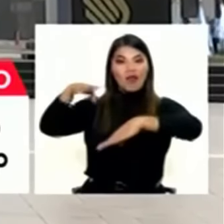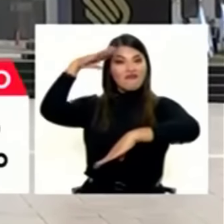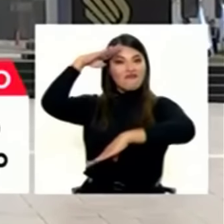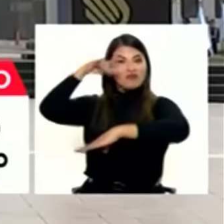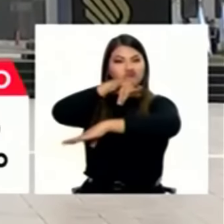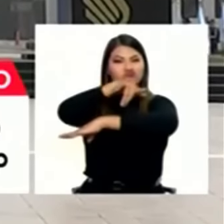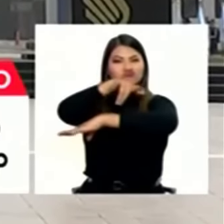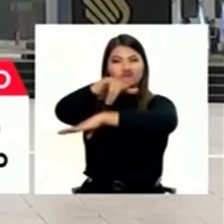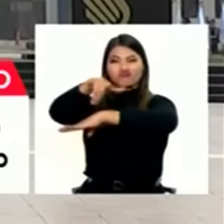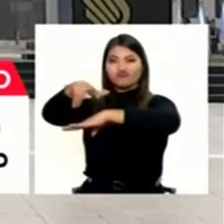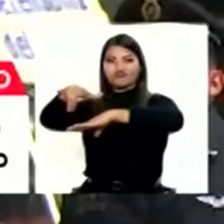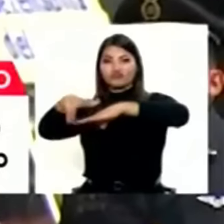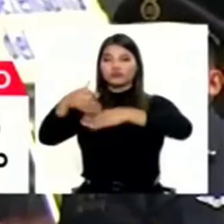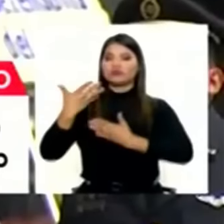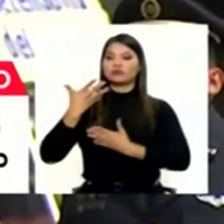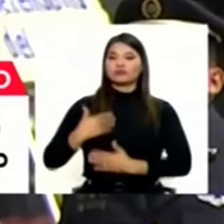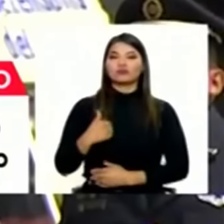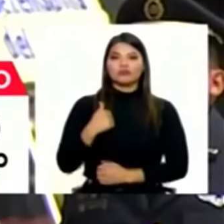Aérea del Perú.